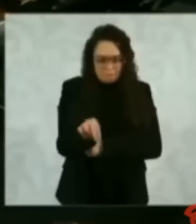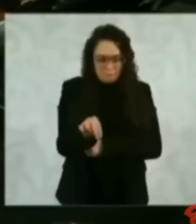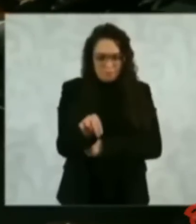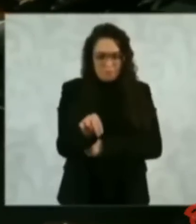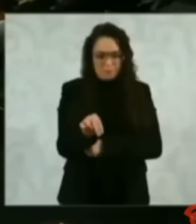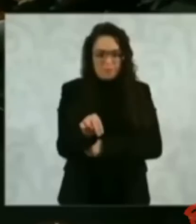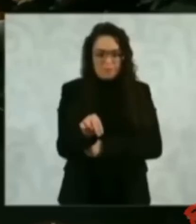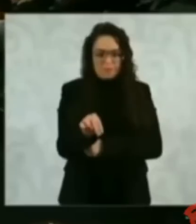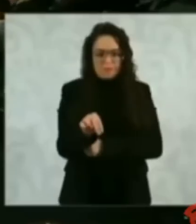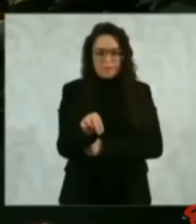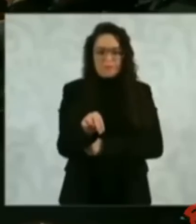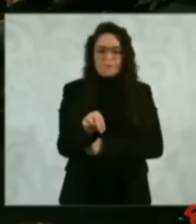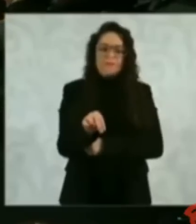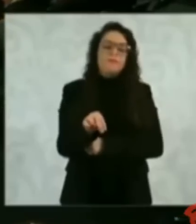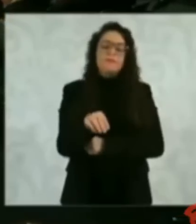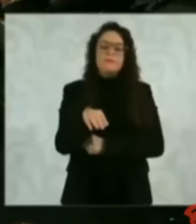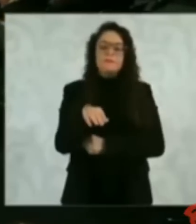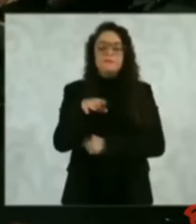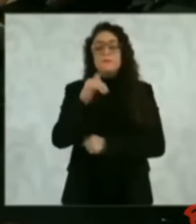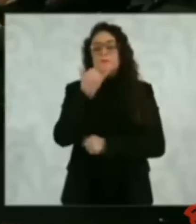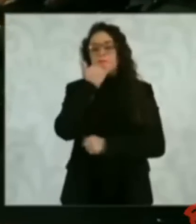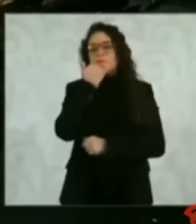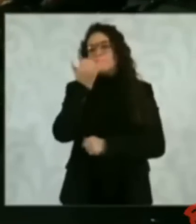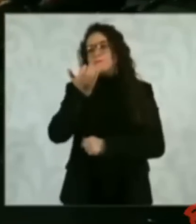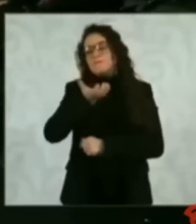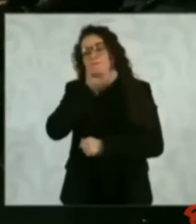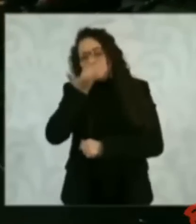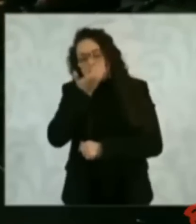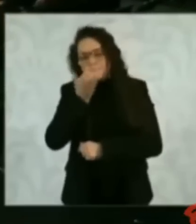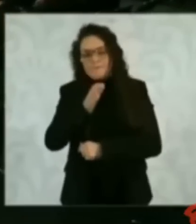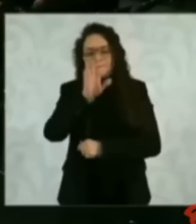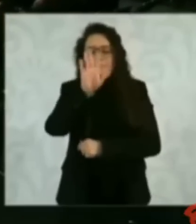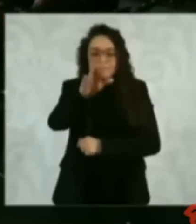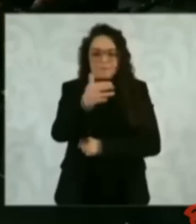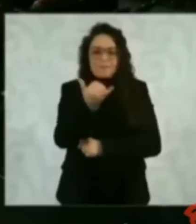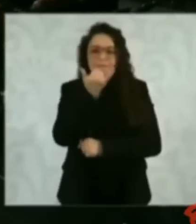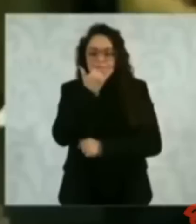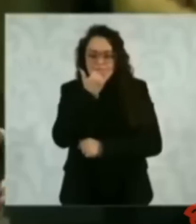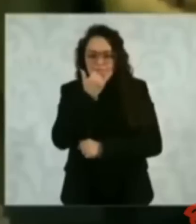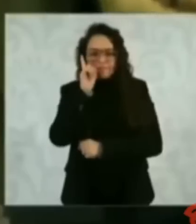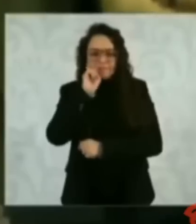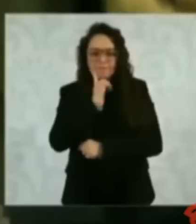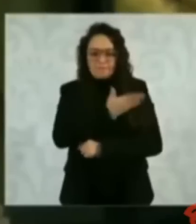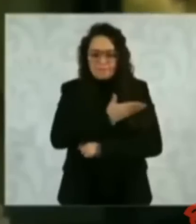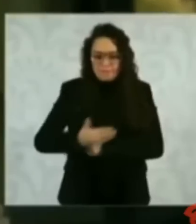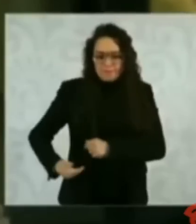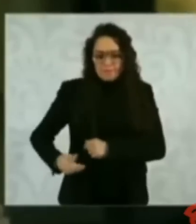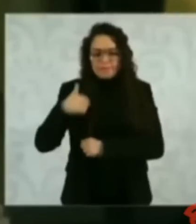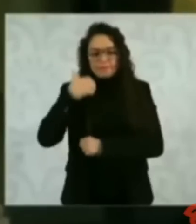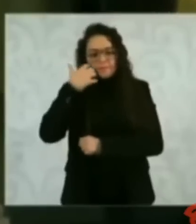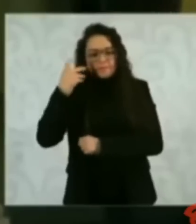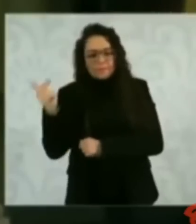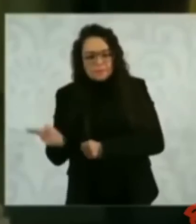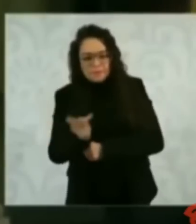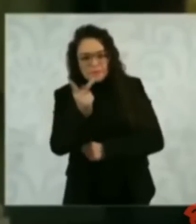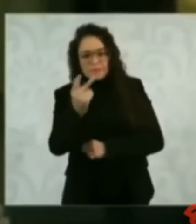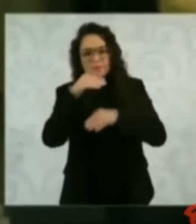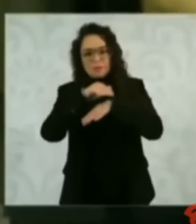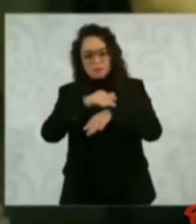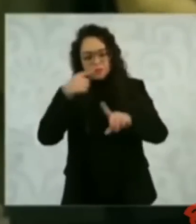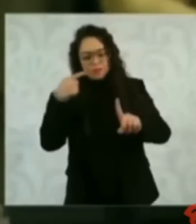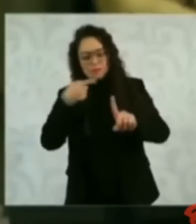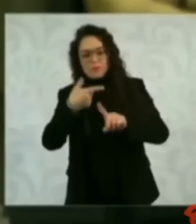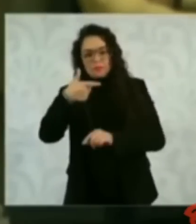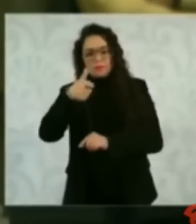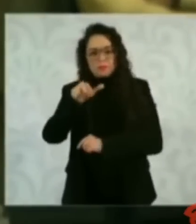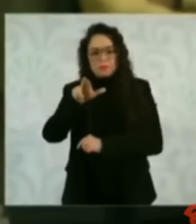Presidenta, tiene la costumbre. Presidenta, preguntarle sobre el caso de Genaro García Luna, sobre esta